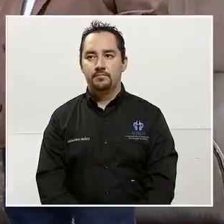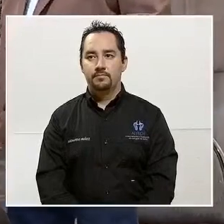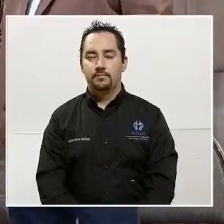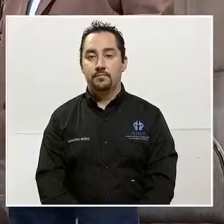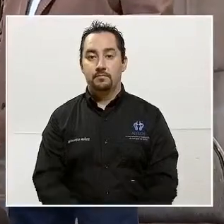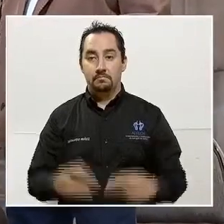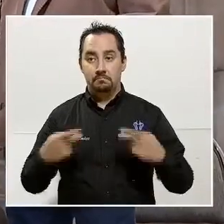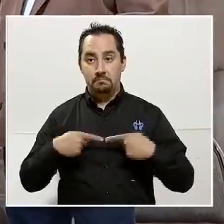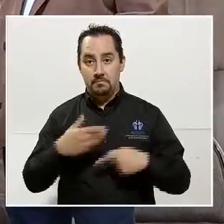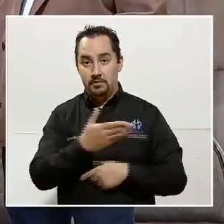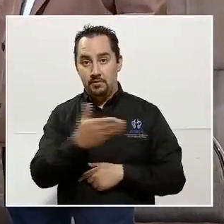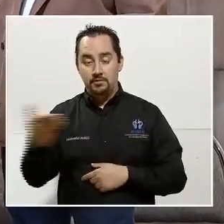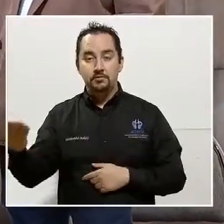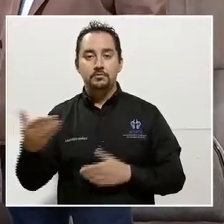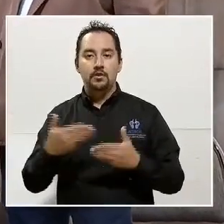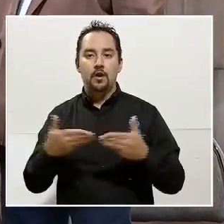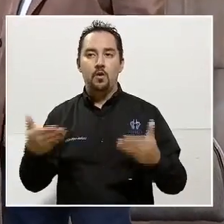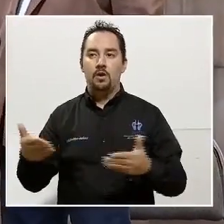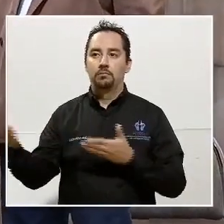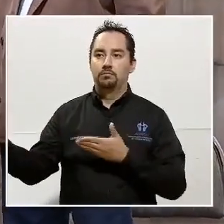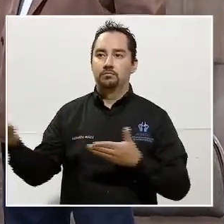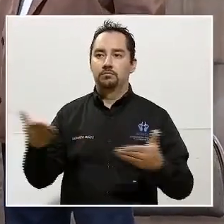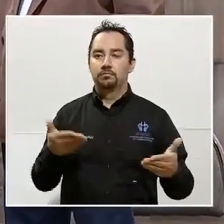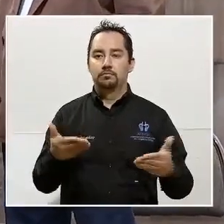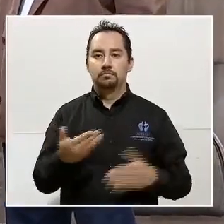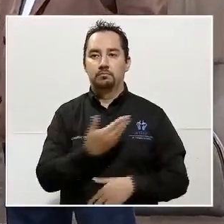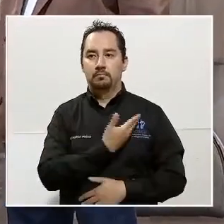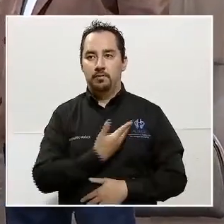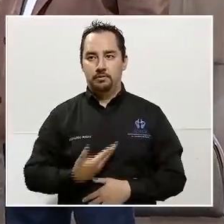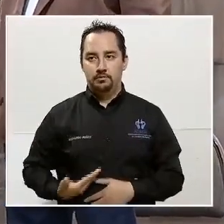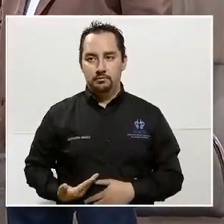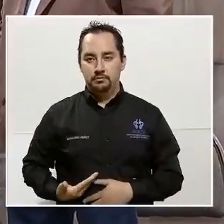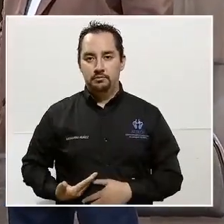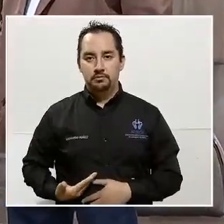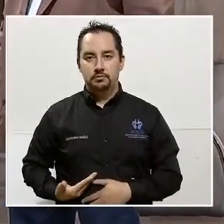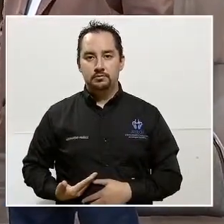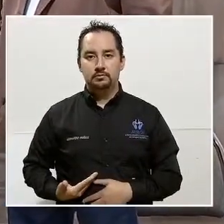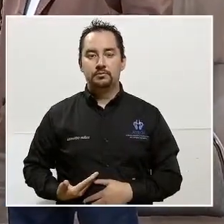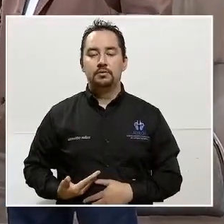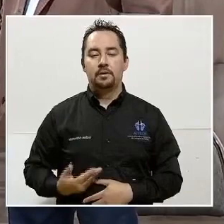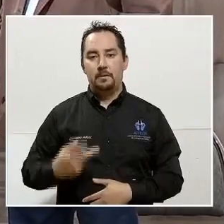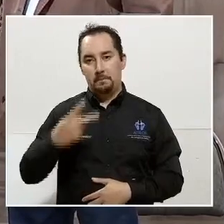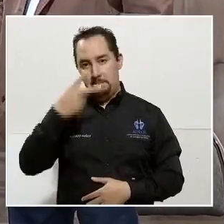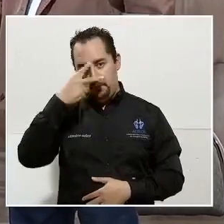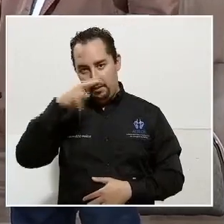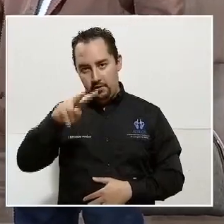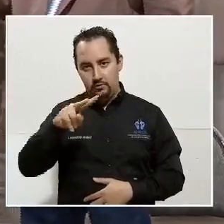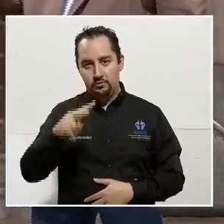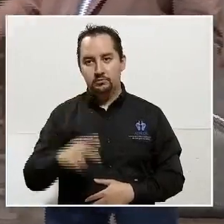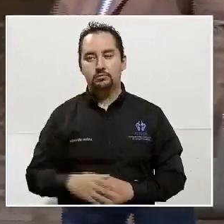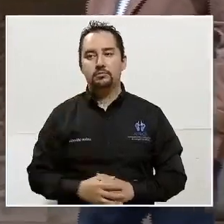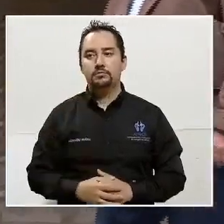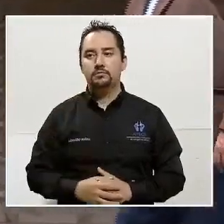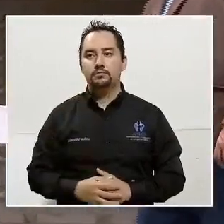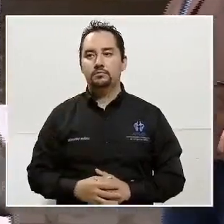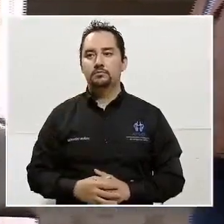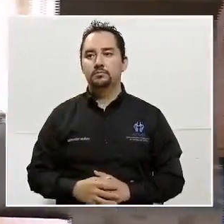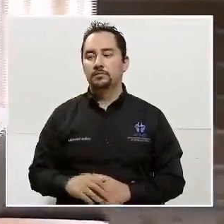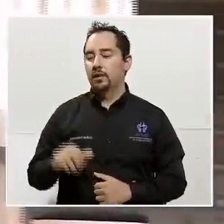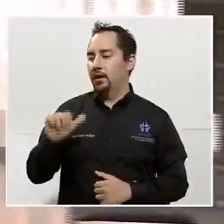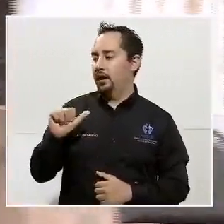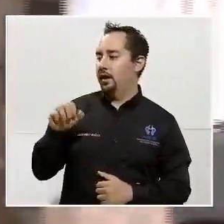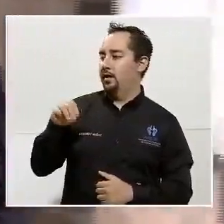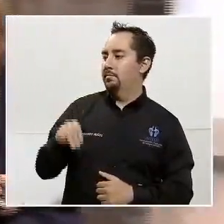Estimado público, escuchemos el mensaje que nos dirige el presidente constitucional de los Estados Unidos mexicanos,